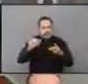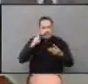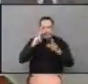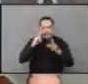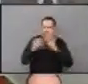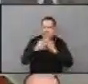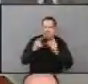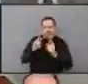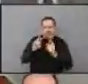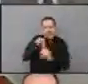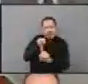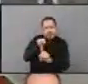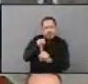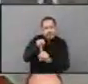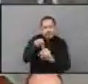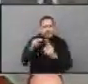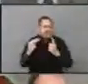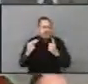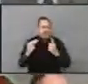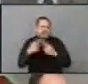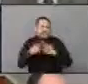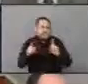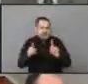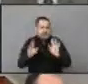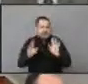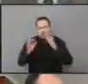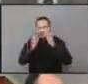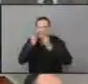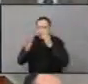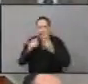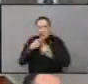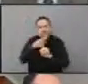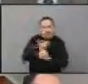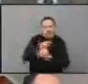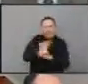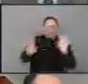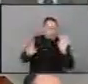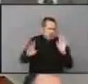ver esta promoción personalizada,